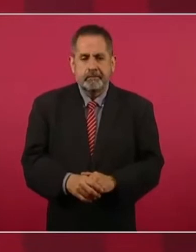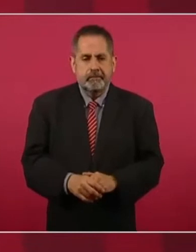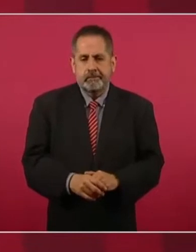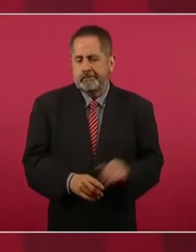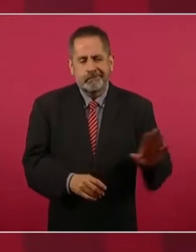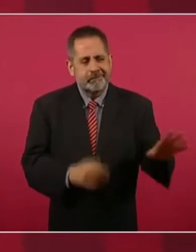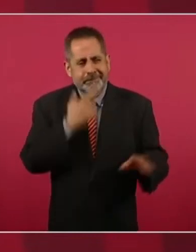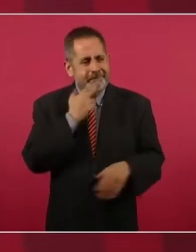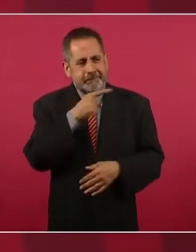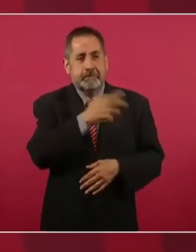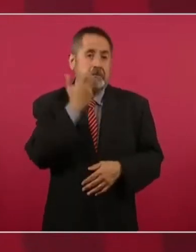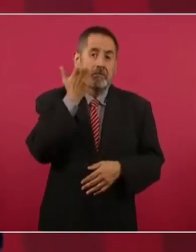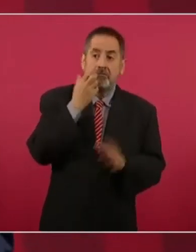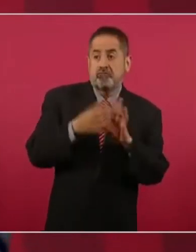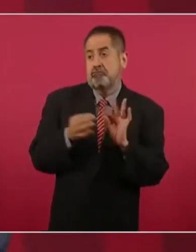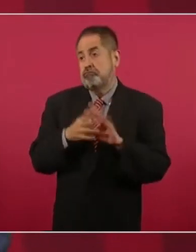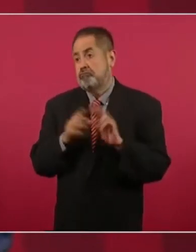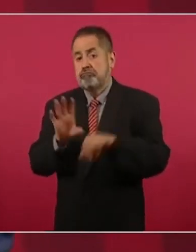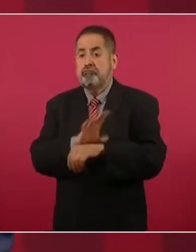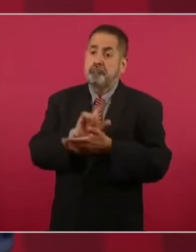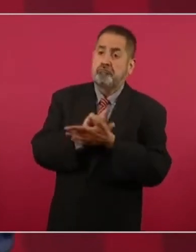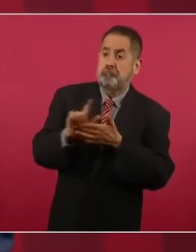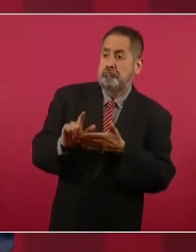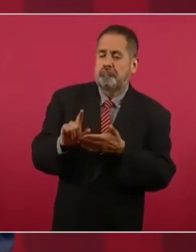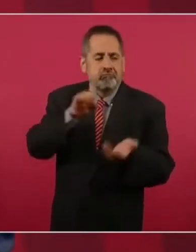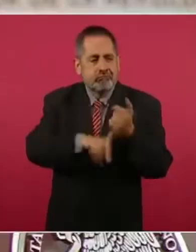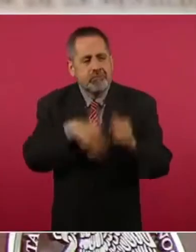ya no funciona. ¿Qué es esto?